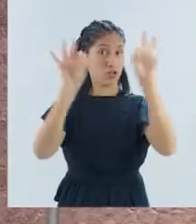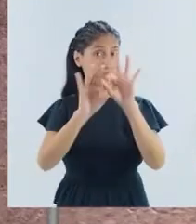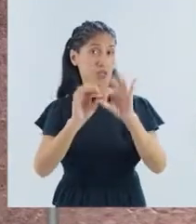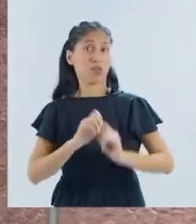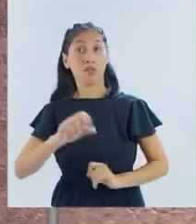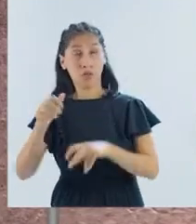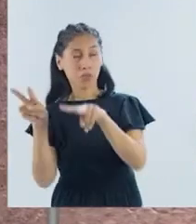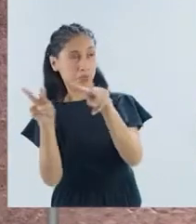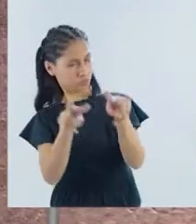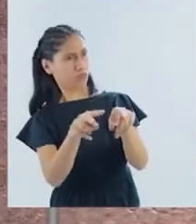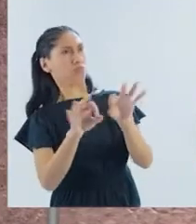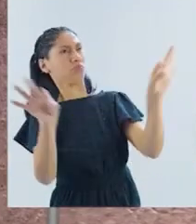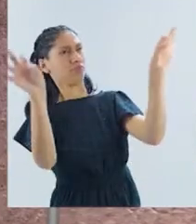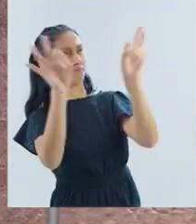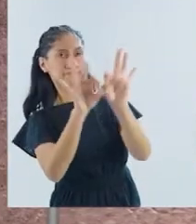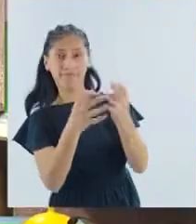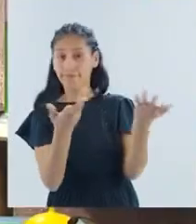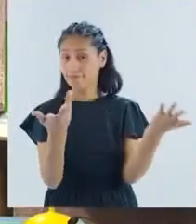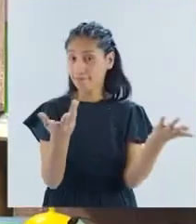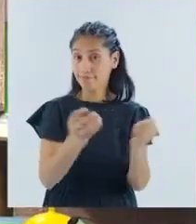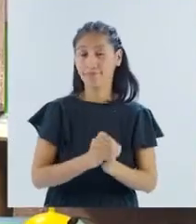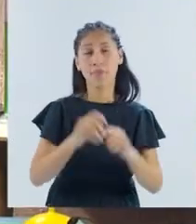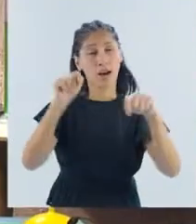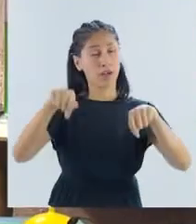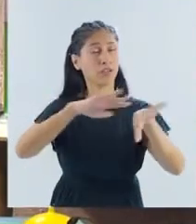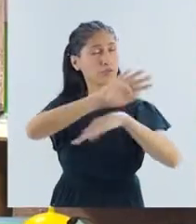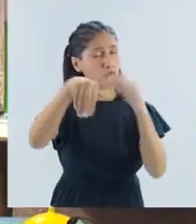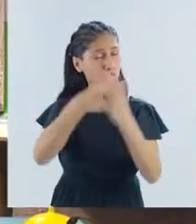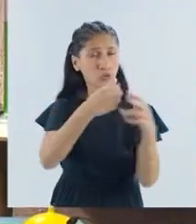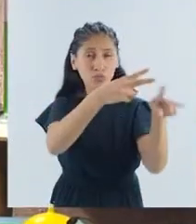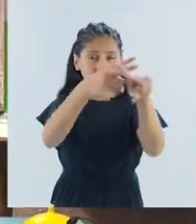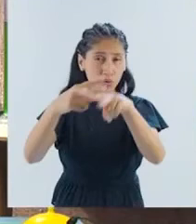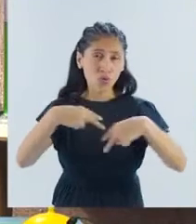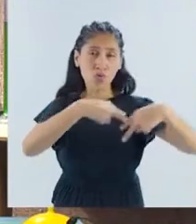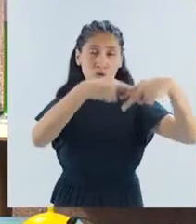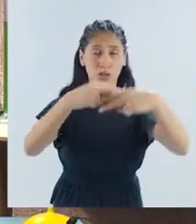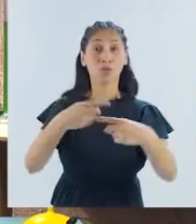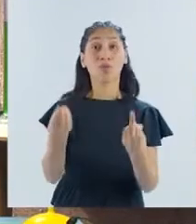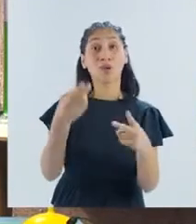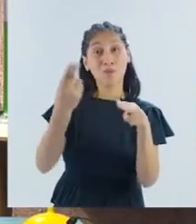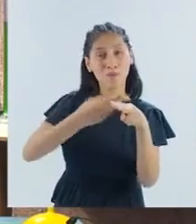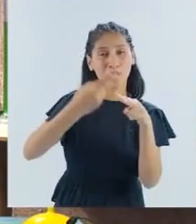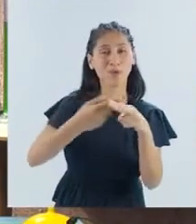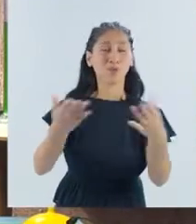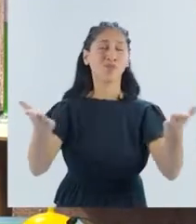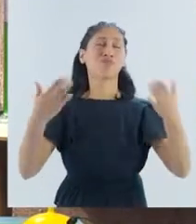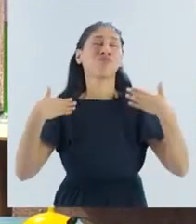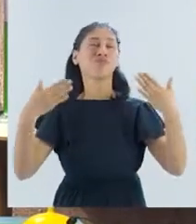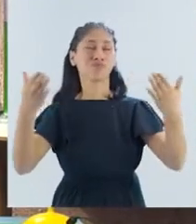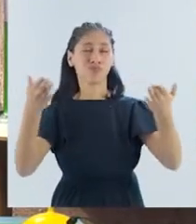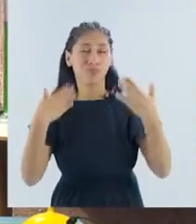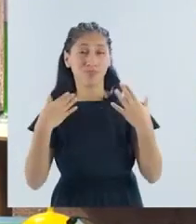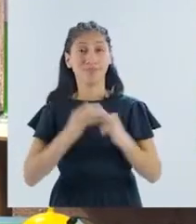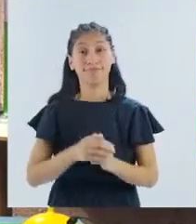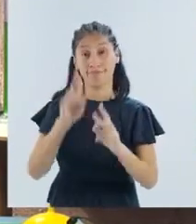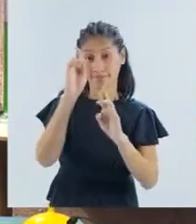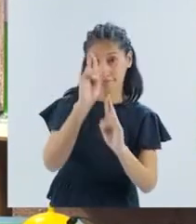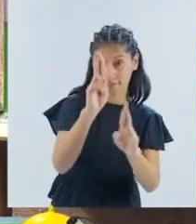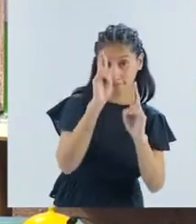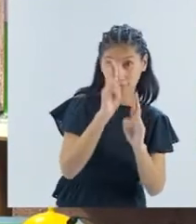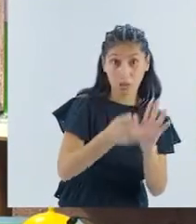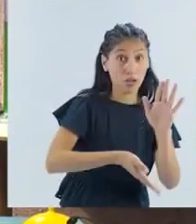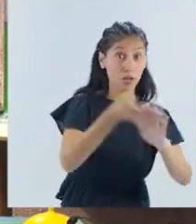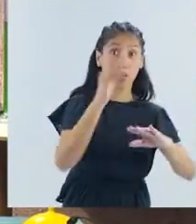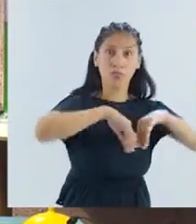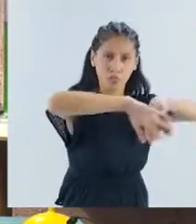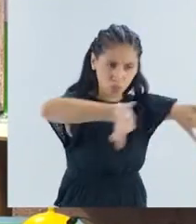o de interés. Es hora de cuidarnos más porque se acerca el verano. Respeta el plan de visitas